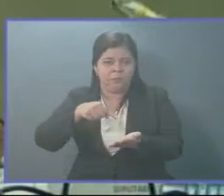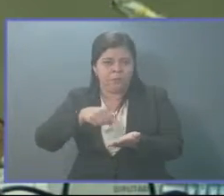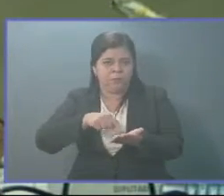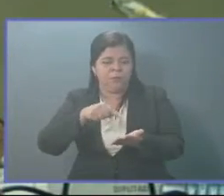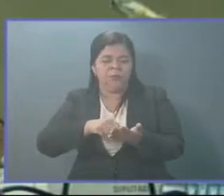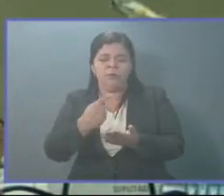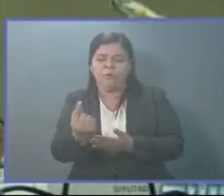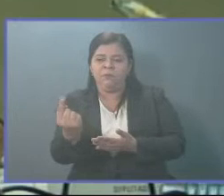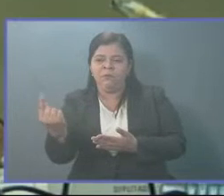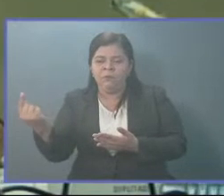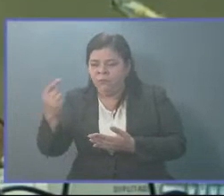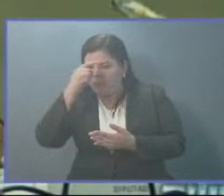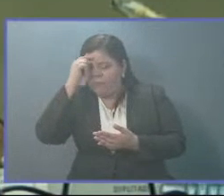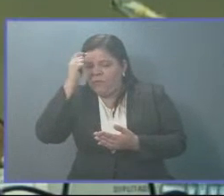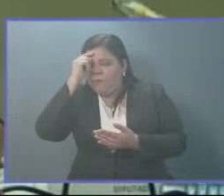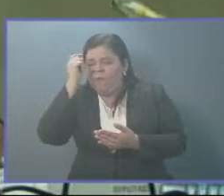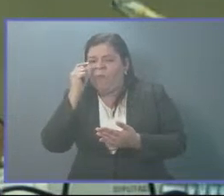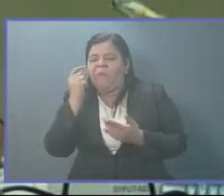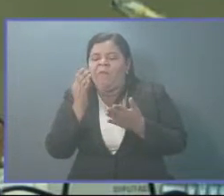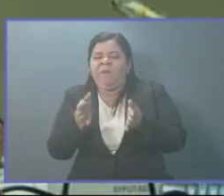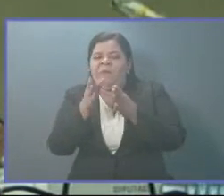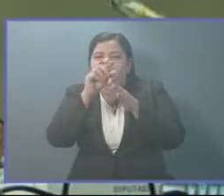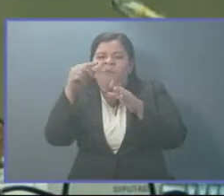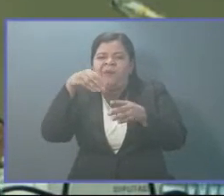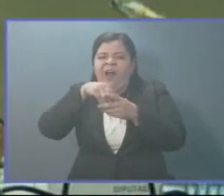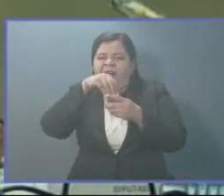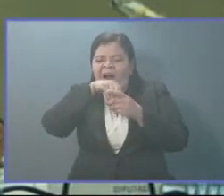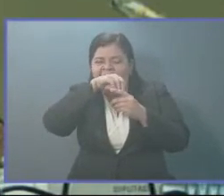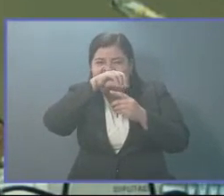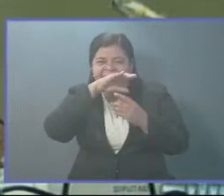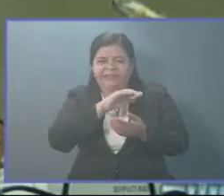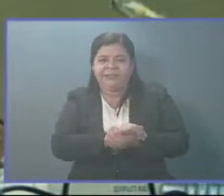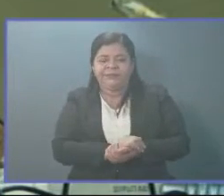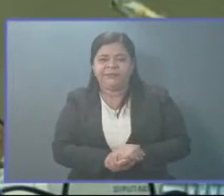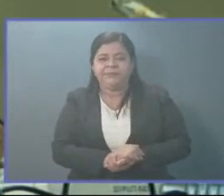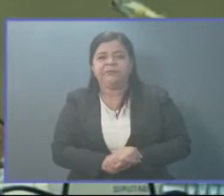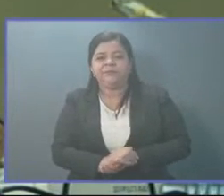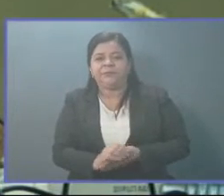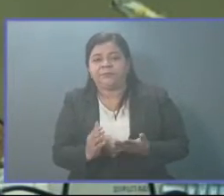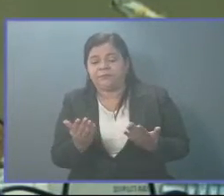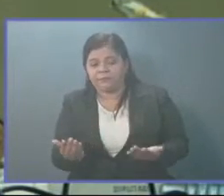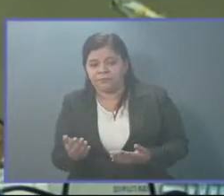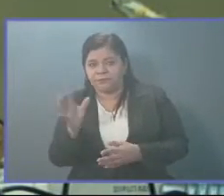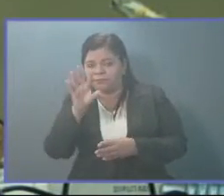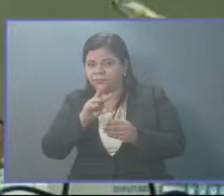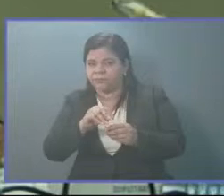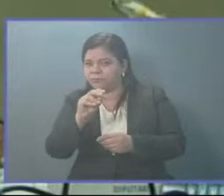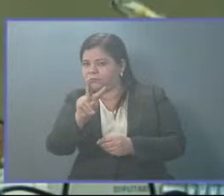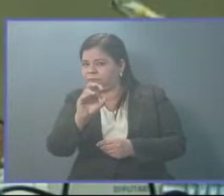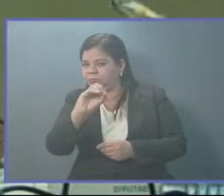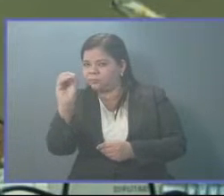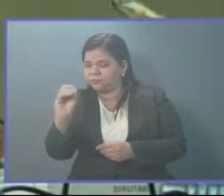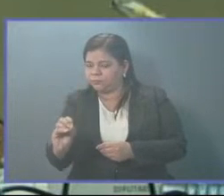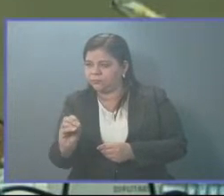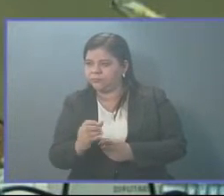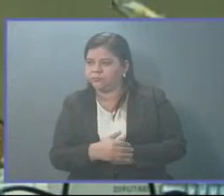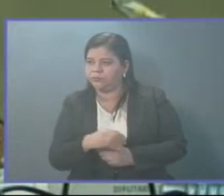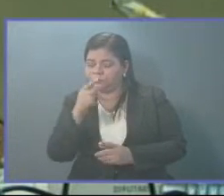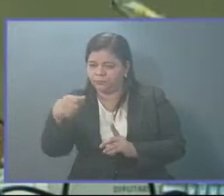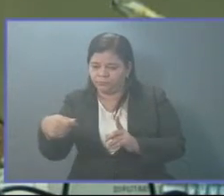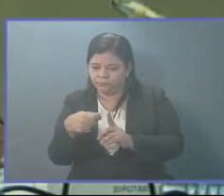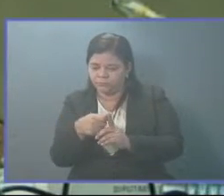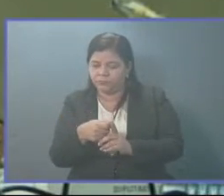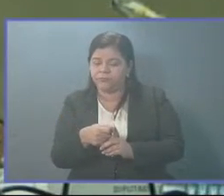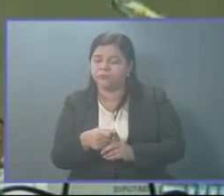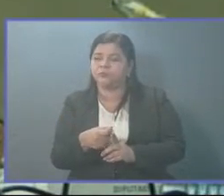los empleados con instituciones financieras, calculan el 20% del sueldo